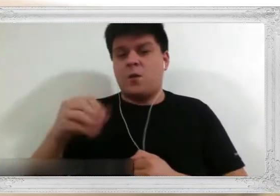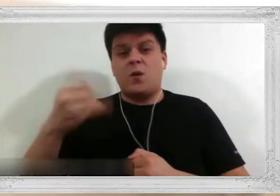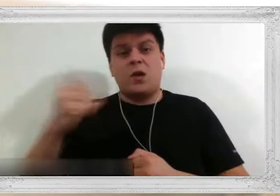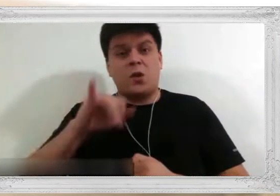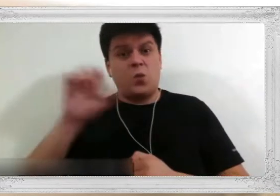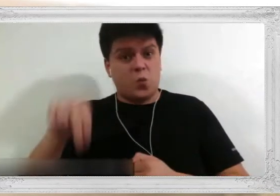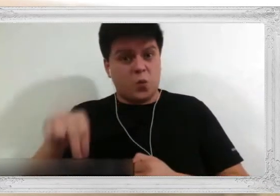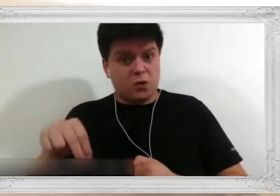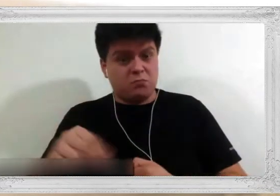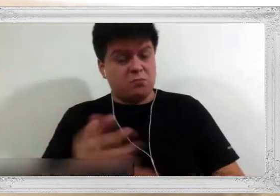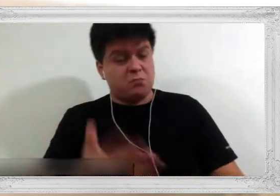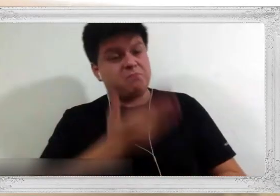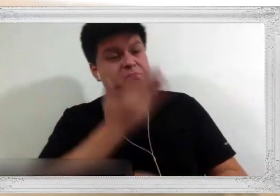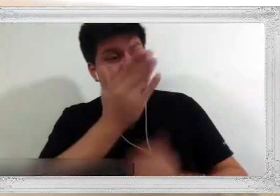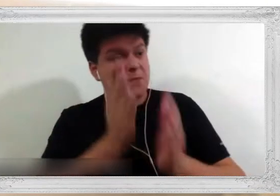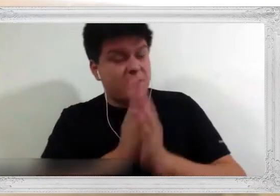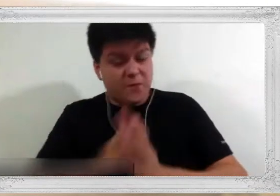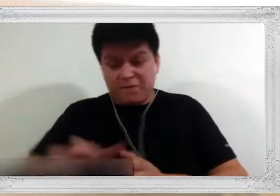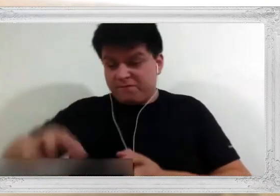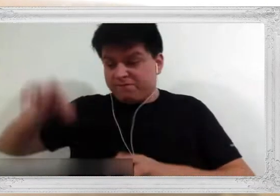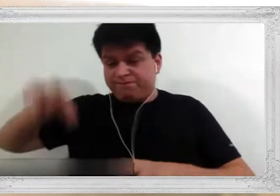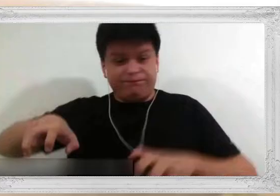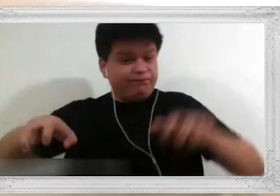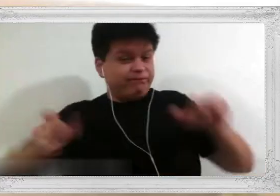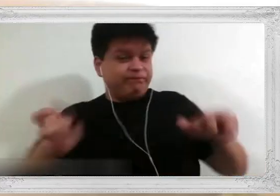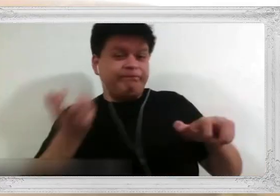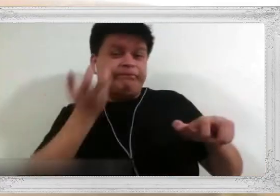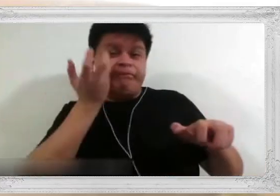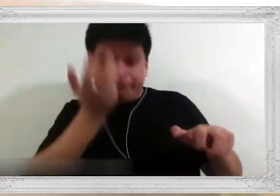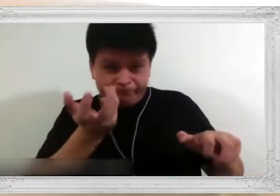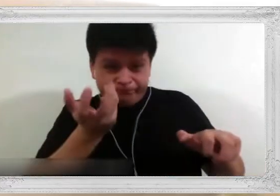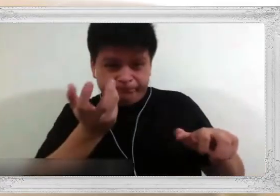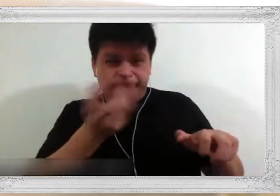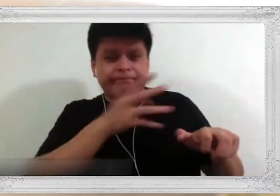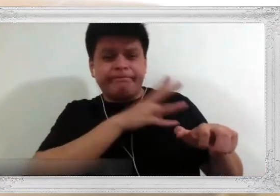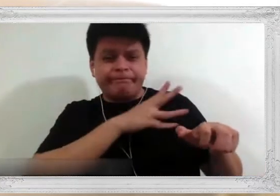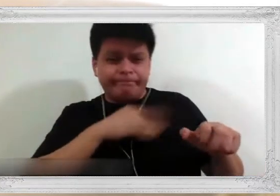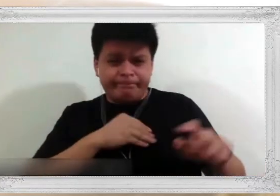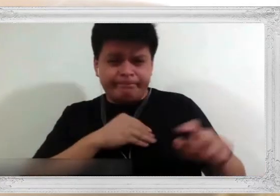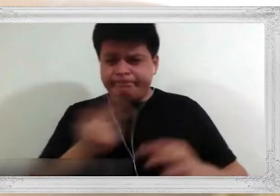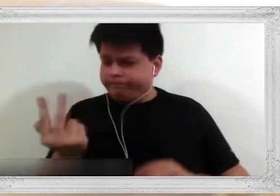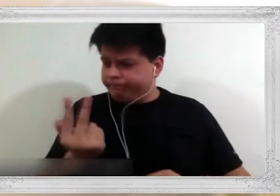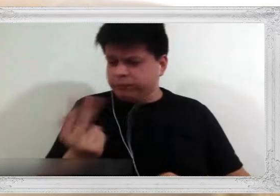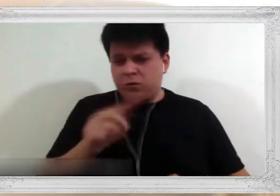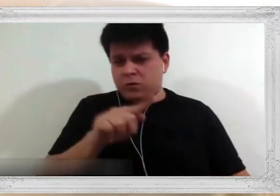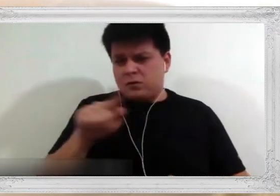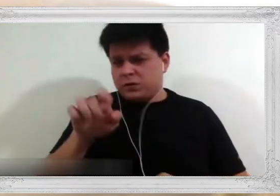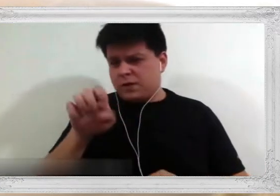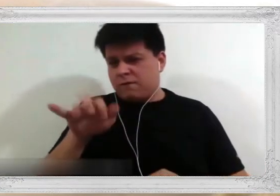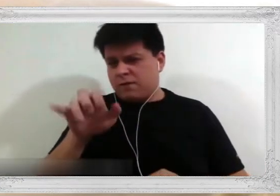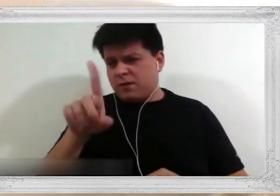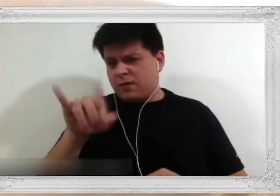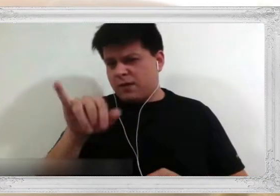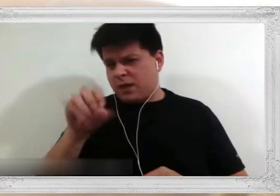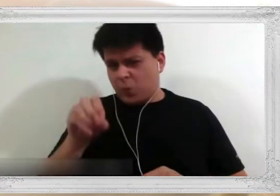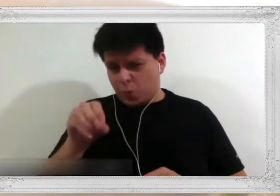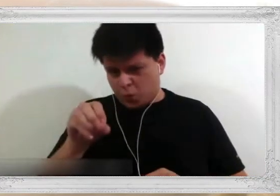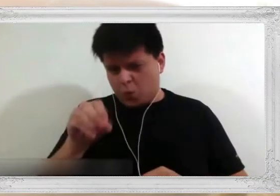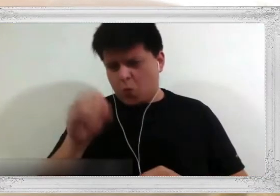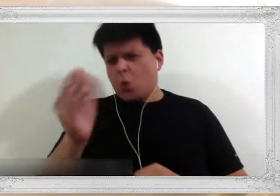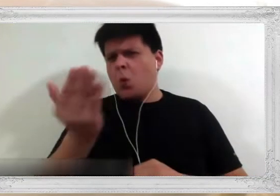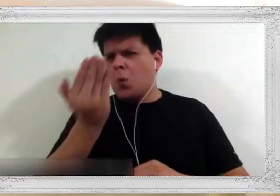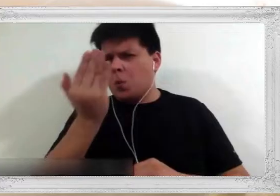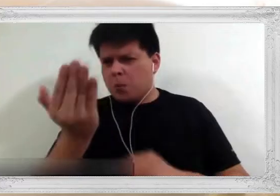a tu izquierda. Con estas palabras, los hijos de Zebedeo querían pedir al Señor que les hiciera dar una